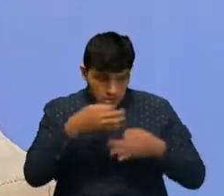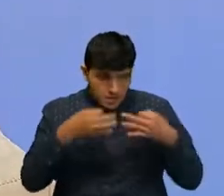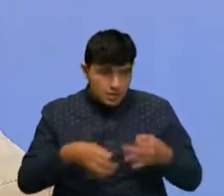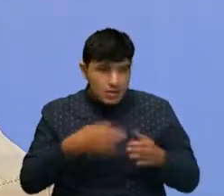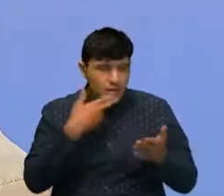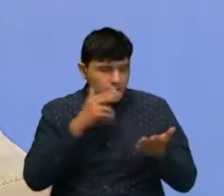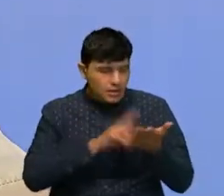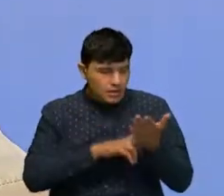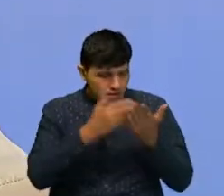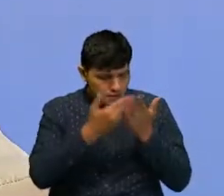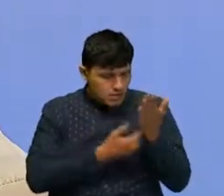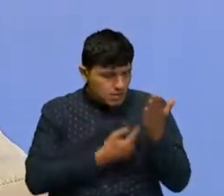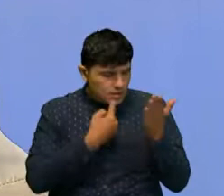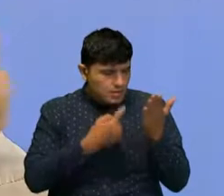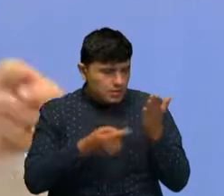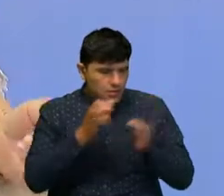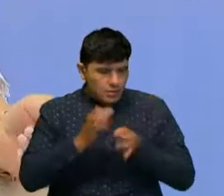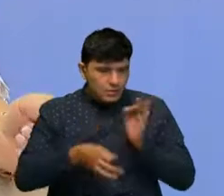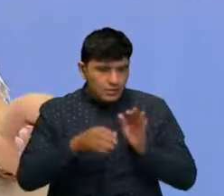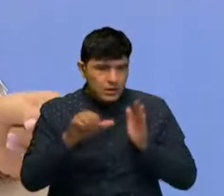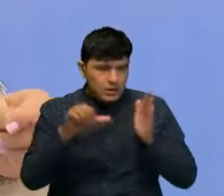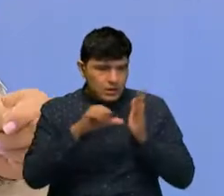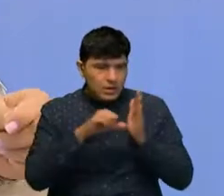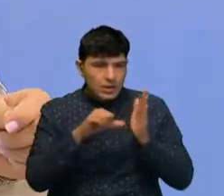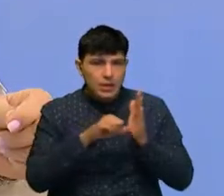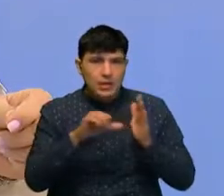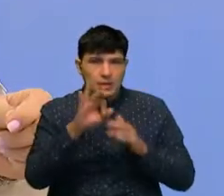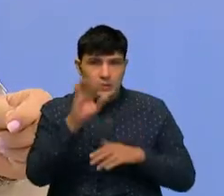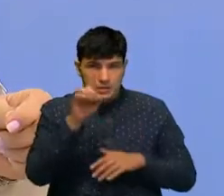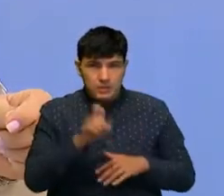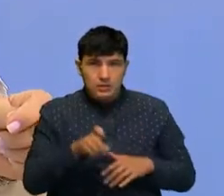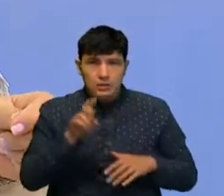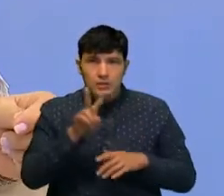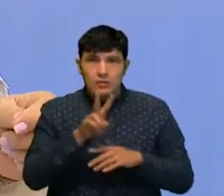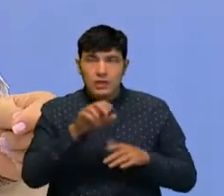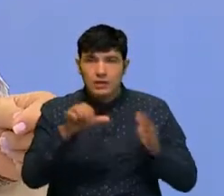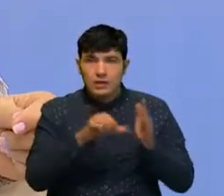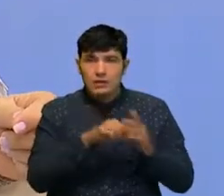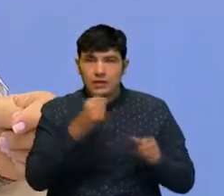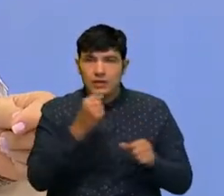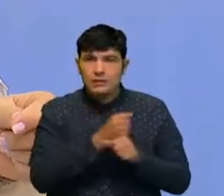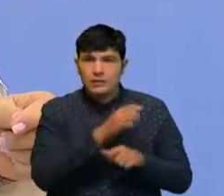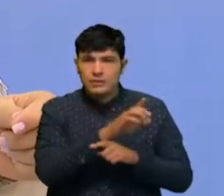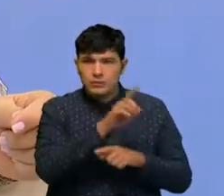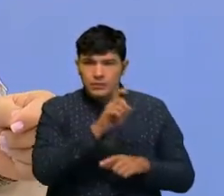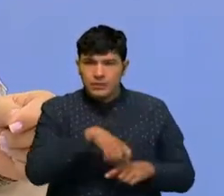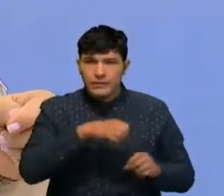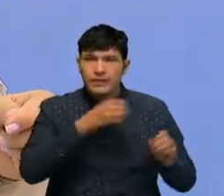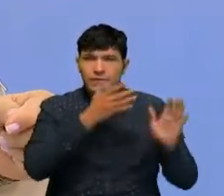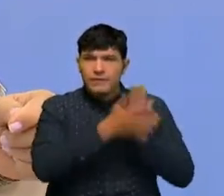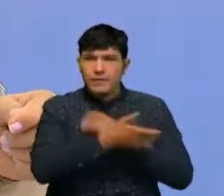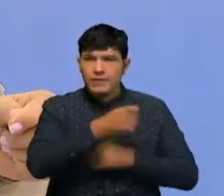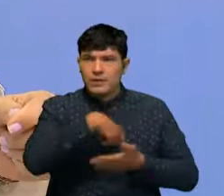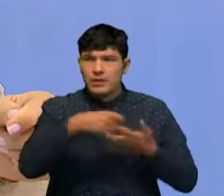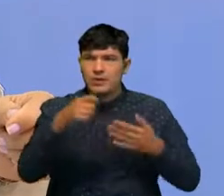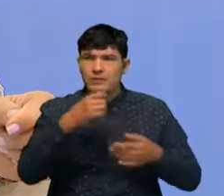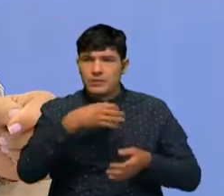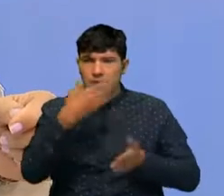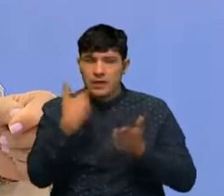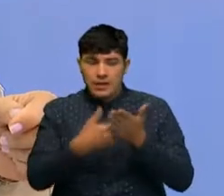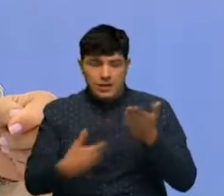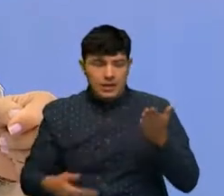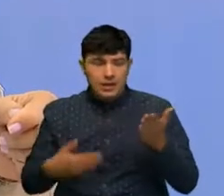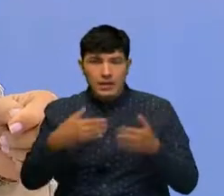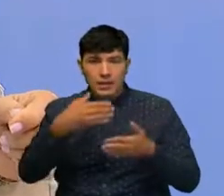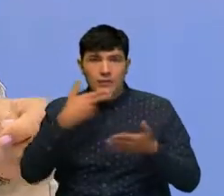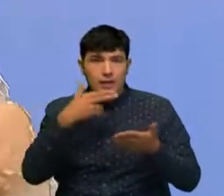carta de terminación, si es de la justa causa del artículo 62 del Código Sustantivo de Trabajo, deben informárselo por escrito y tiene que ser